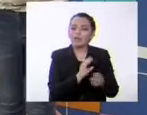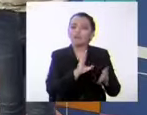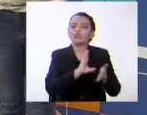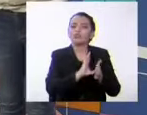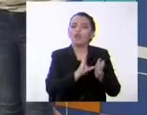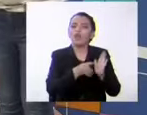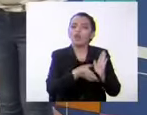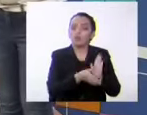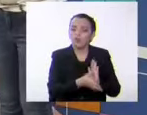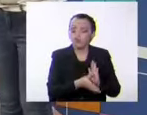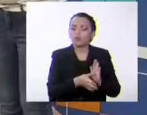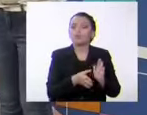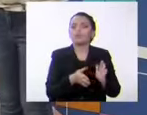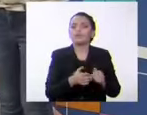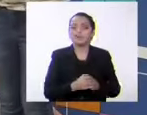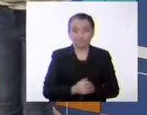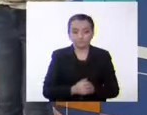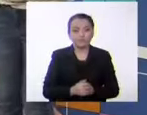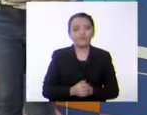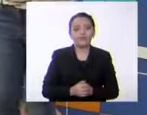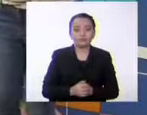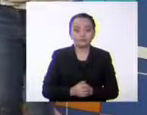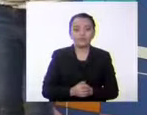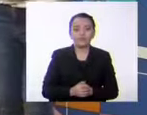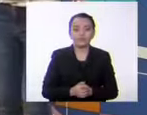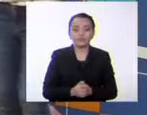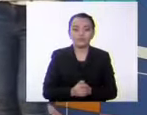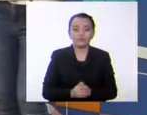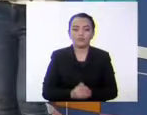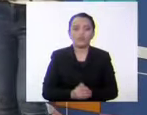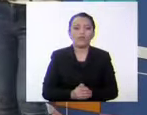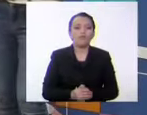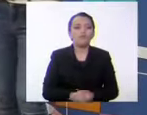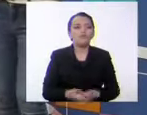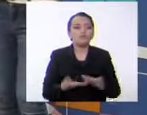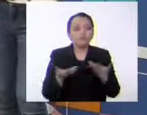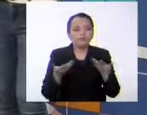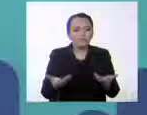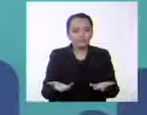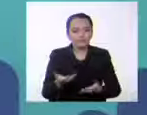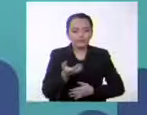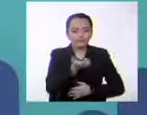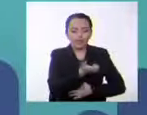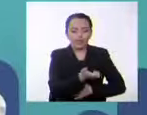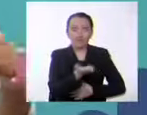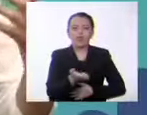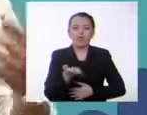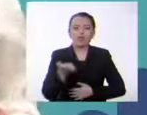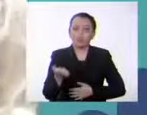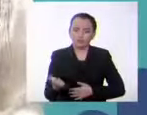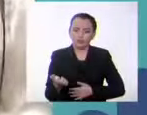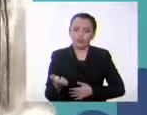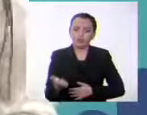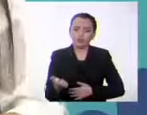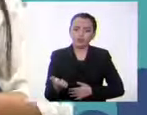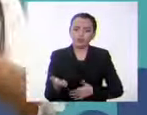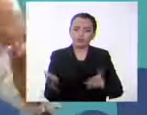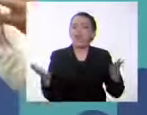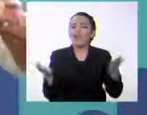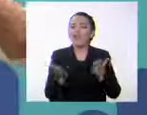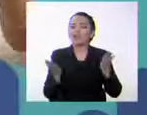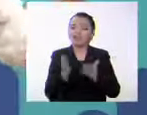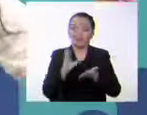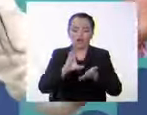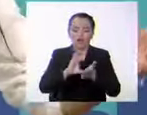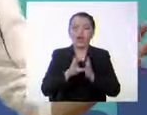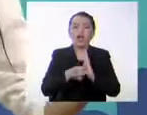¿Cómo crees que influyen esto? ¿Qué elementos influyen para que sucedan se dé los un cambios? cambio. Fíjate que ahora con este proceso de globalización,